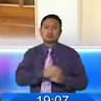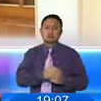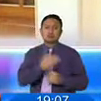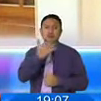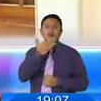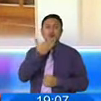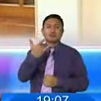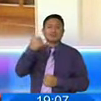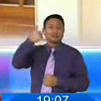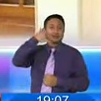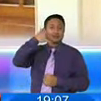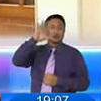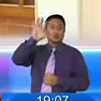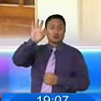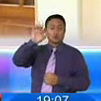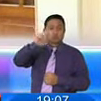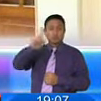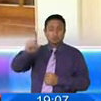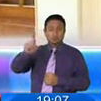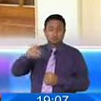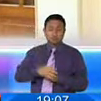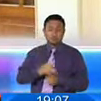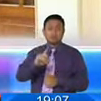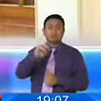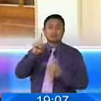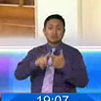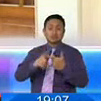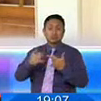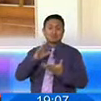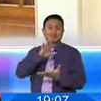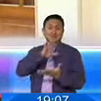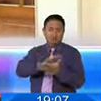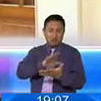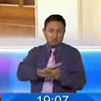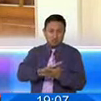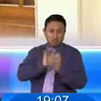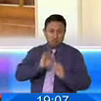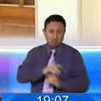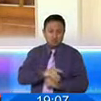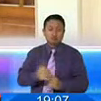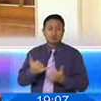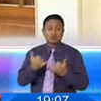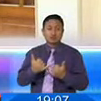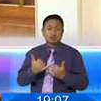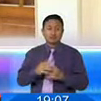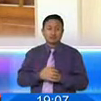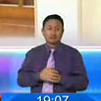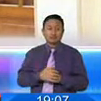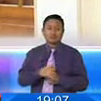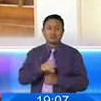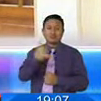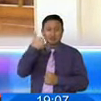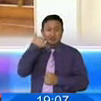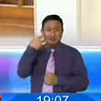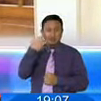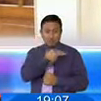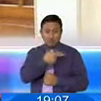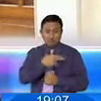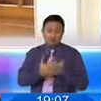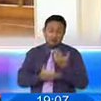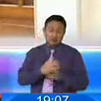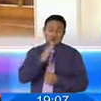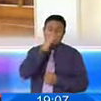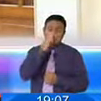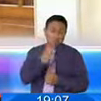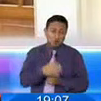911, pero sobre todo el mantener la calma y sobre todo unirnos frente a estas falsas llamadas. A lo mejor una broma de mal